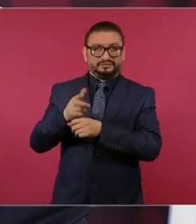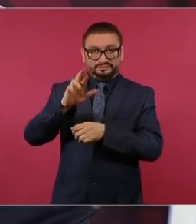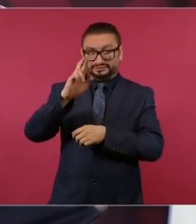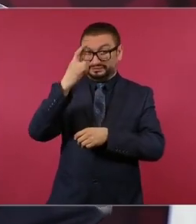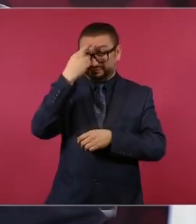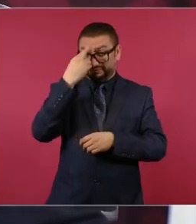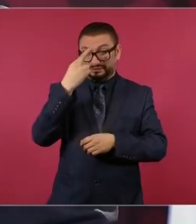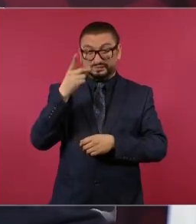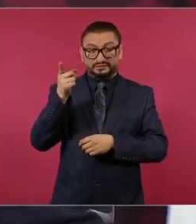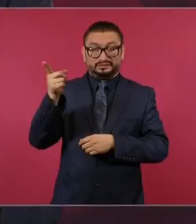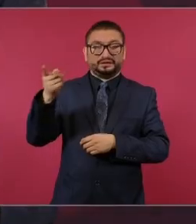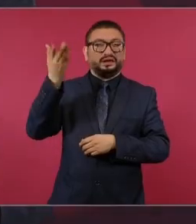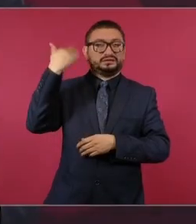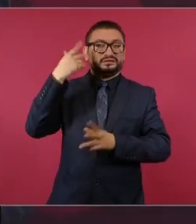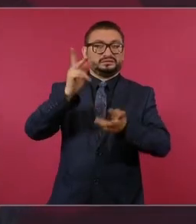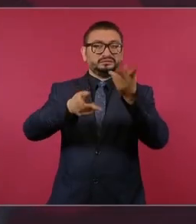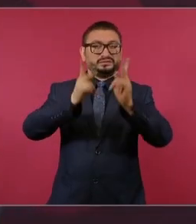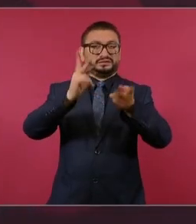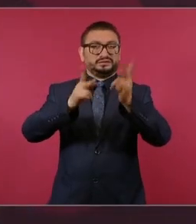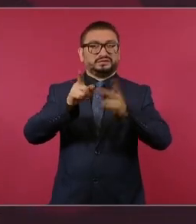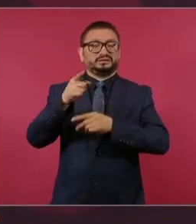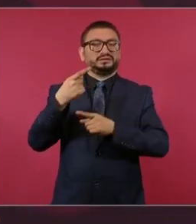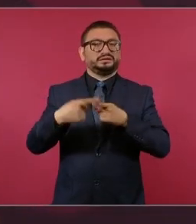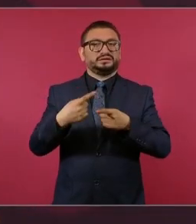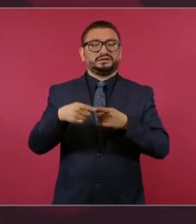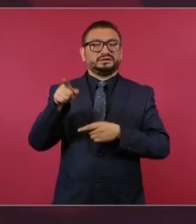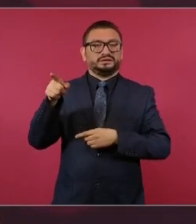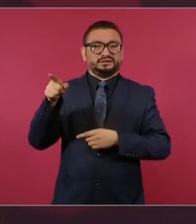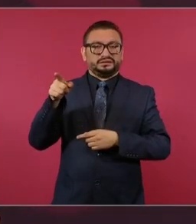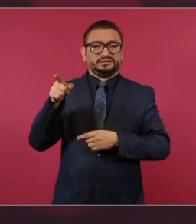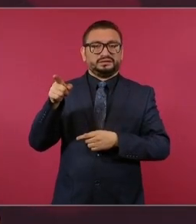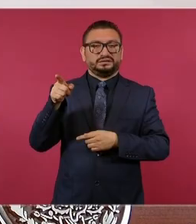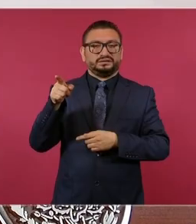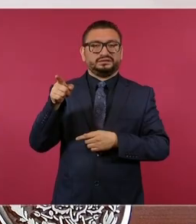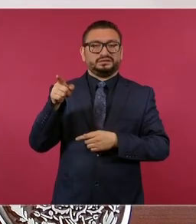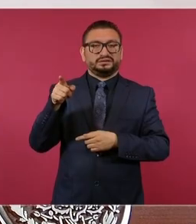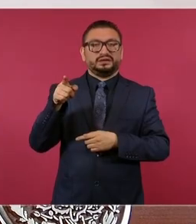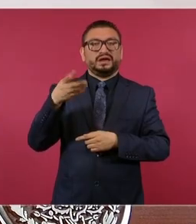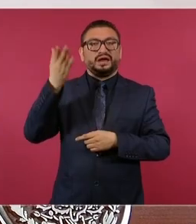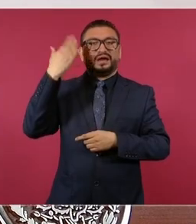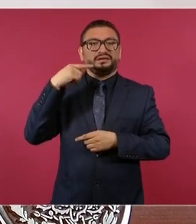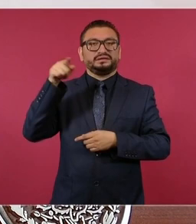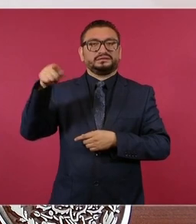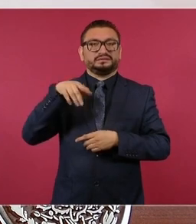Acuérdense de la plática de el que estaba en el INE.